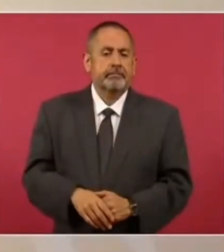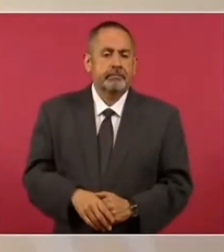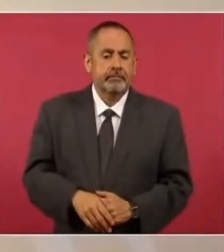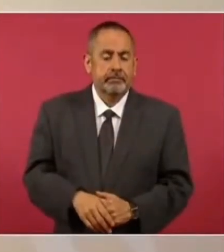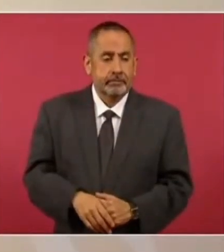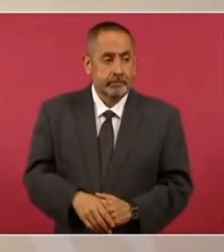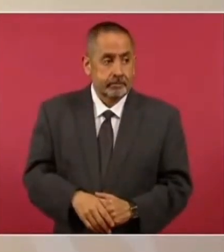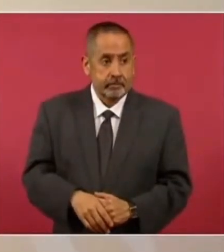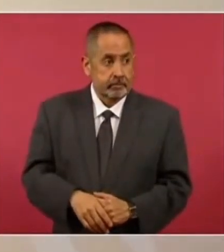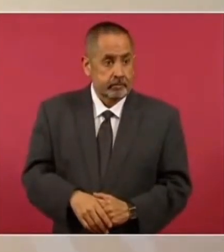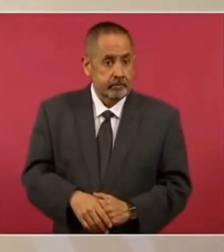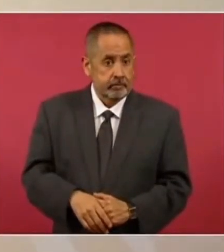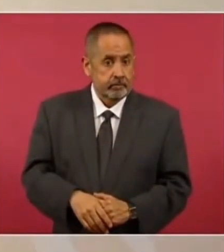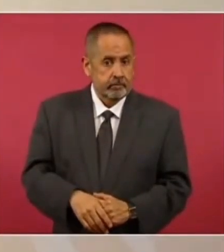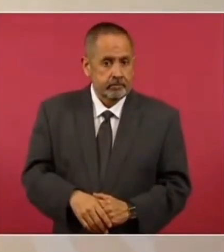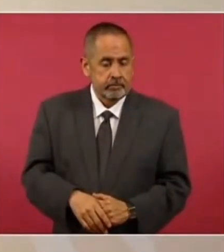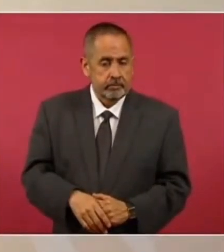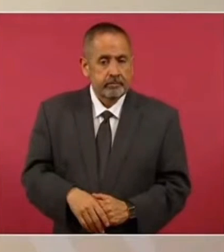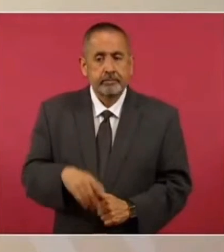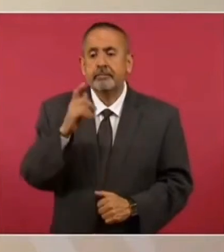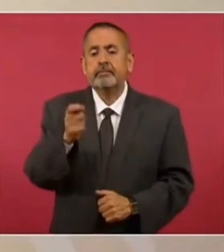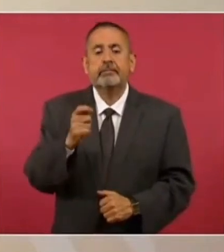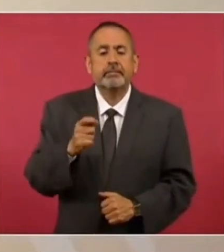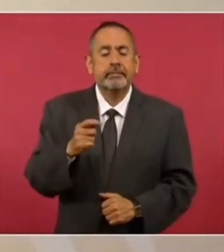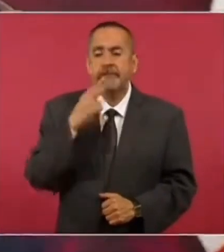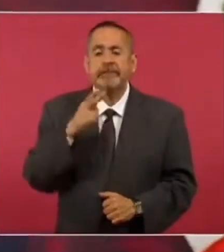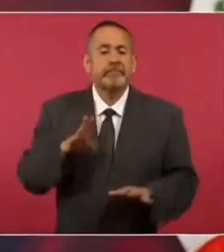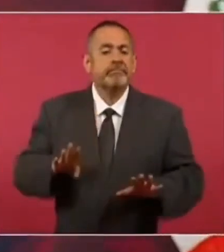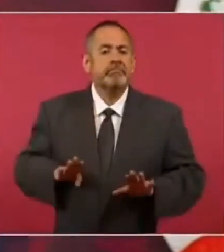Y eso le conviene